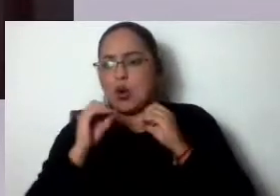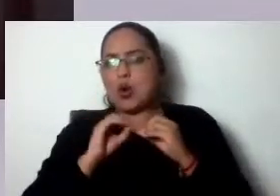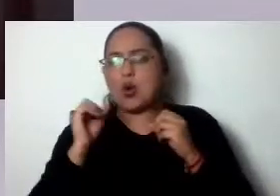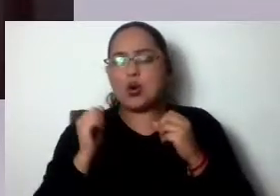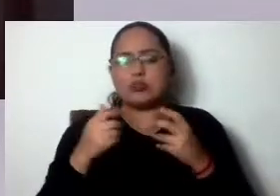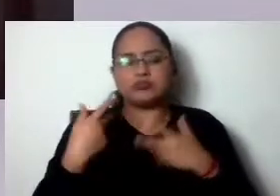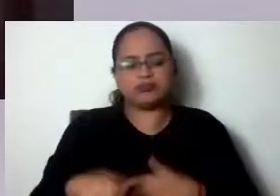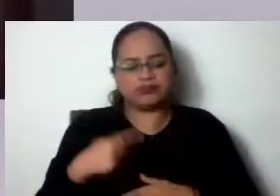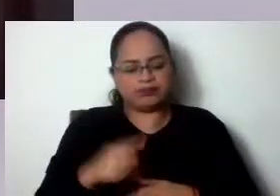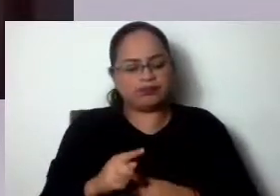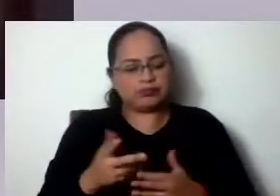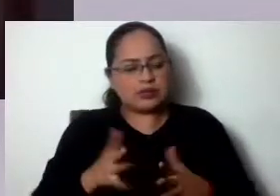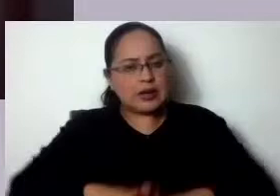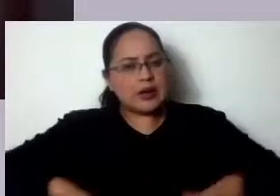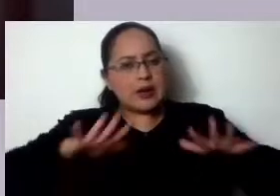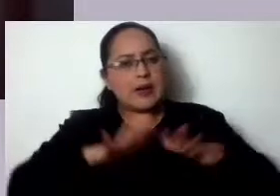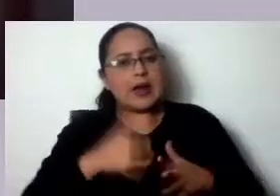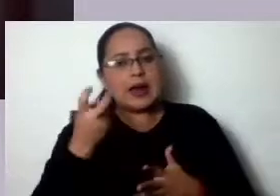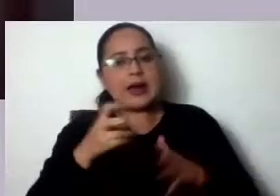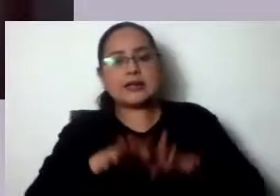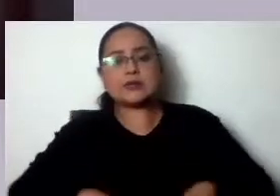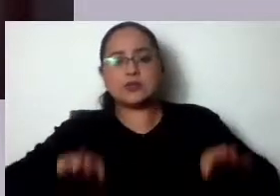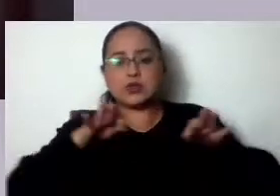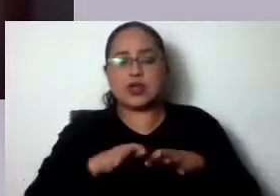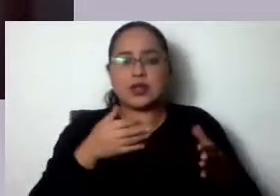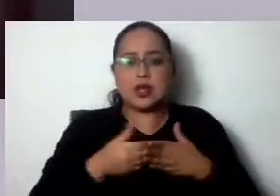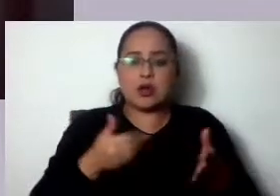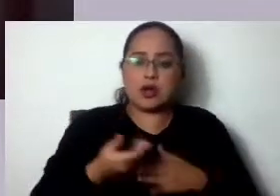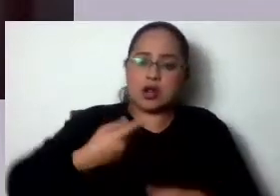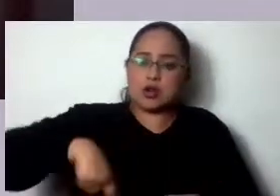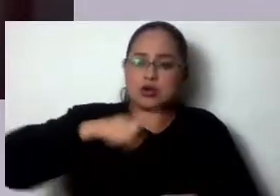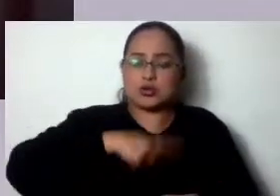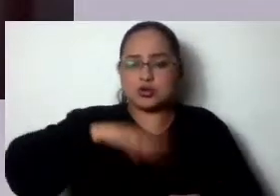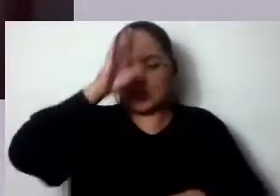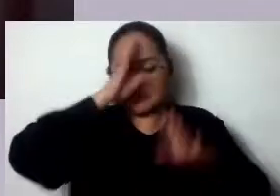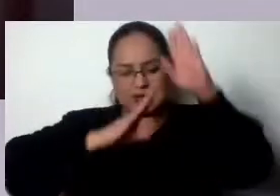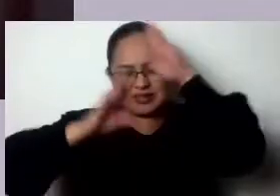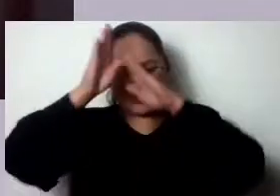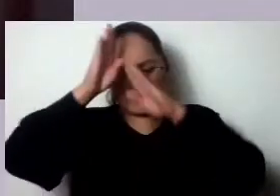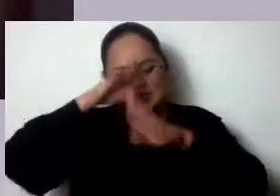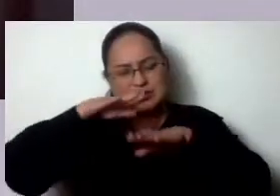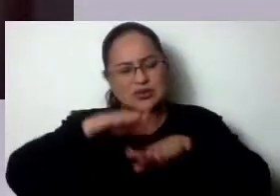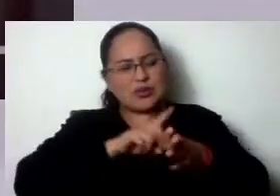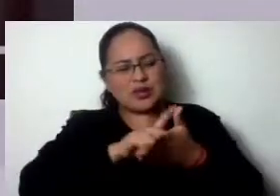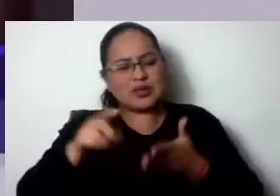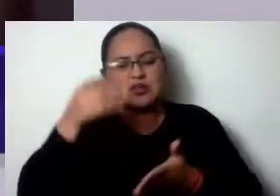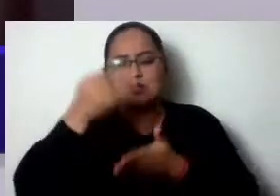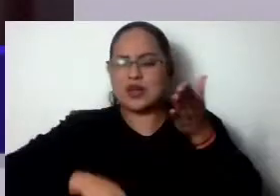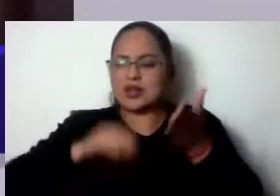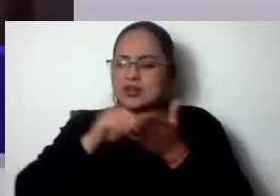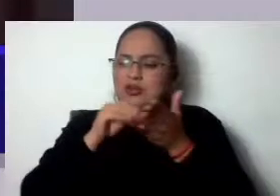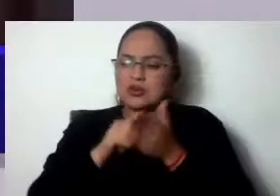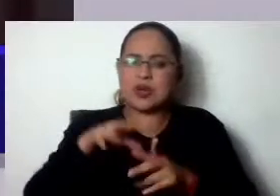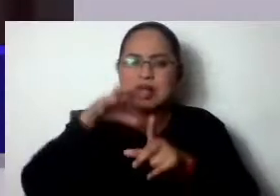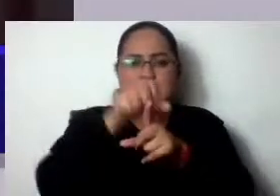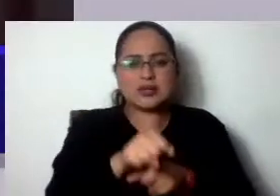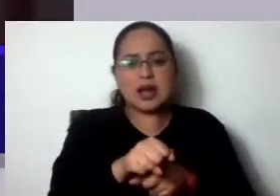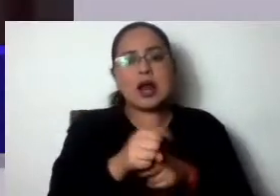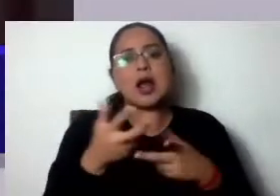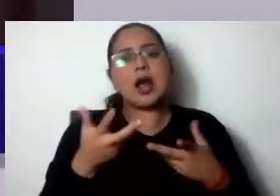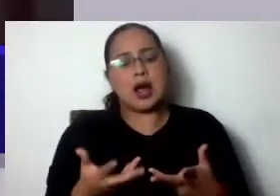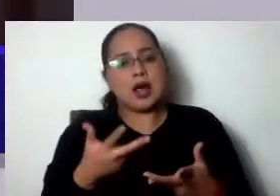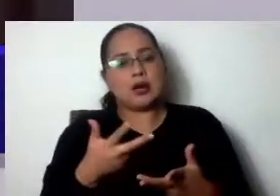sociedad es importante que vayamos pensando en todos aquellos derechos que tenemos pendientes y que aún no están